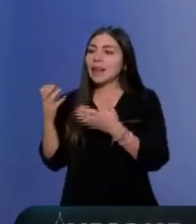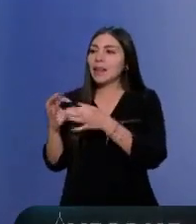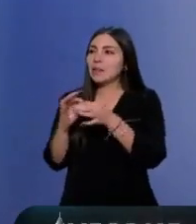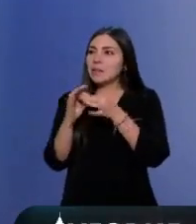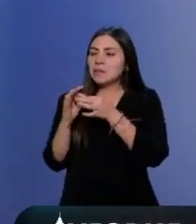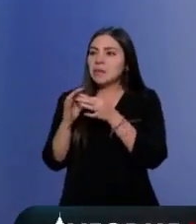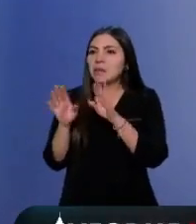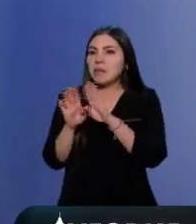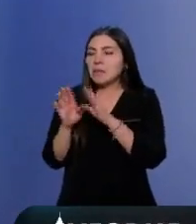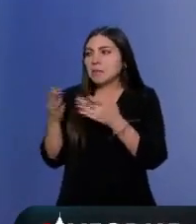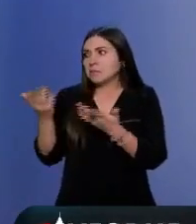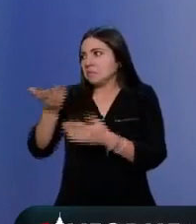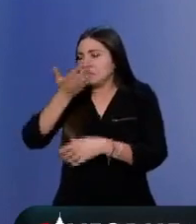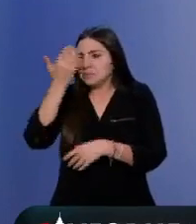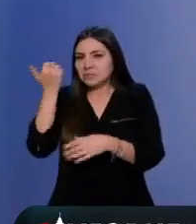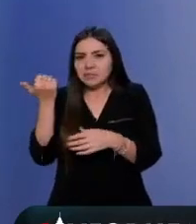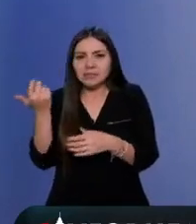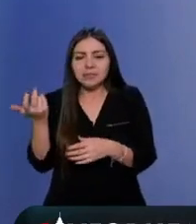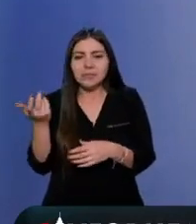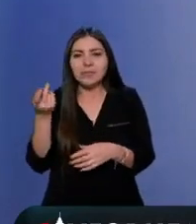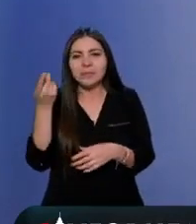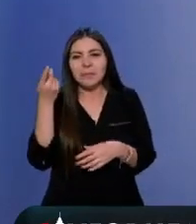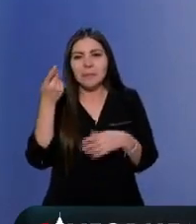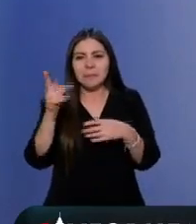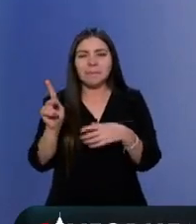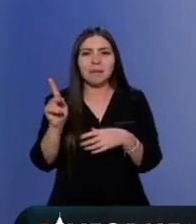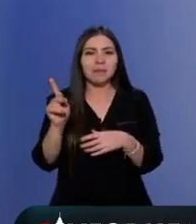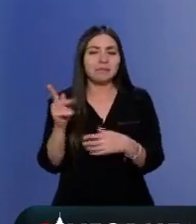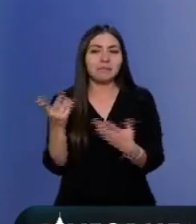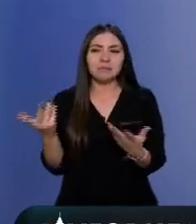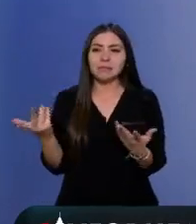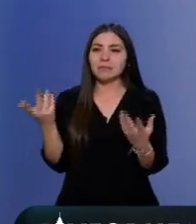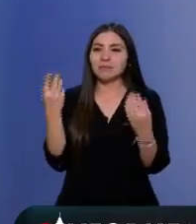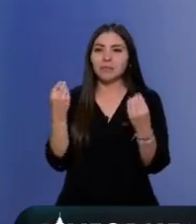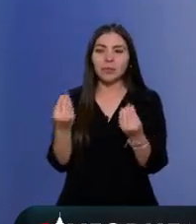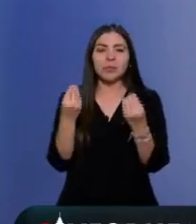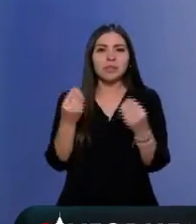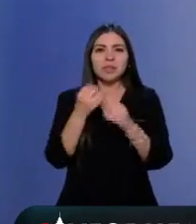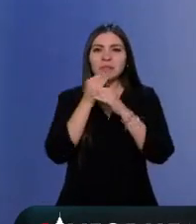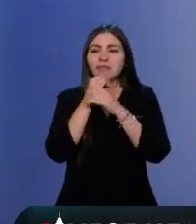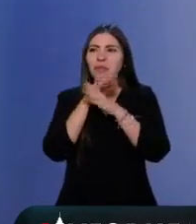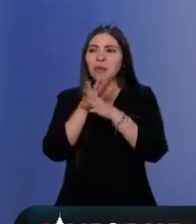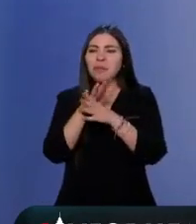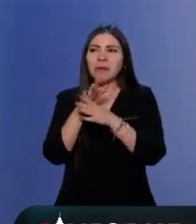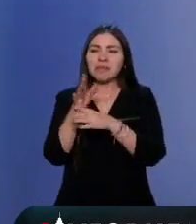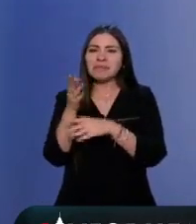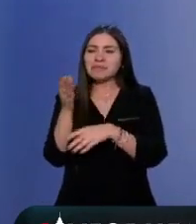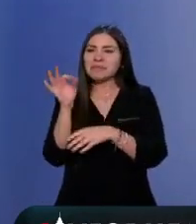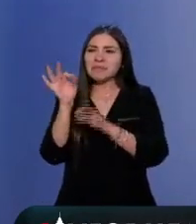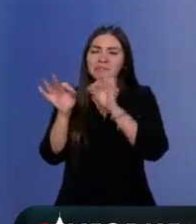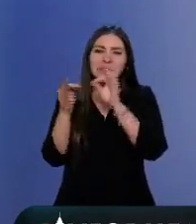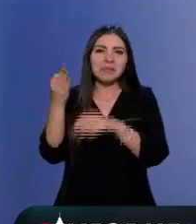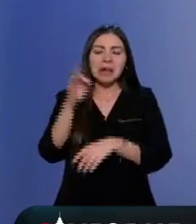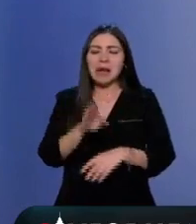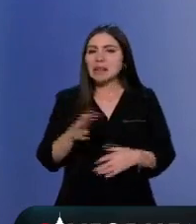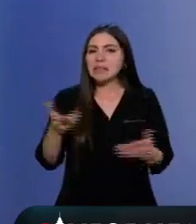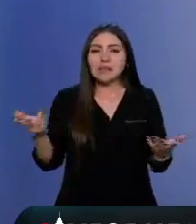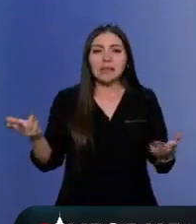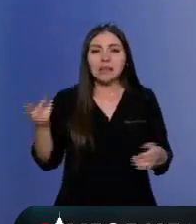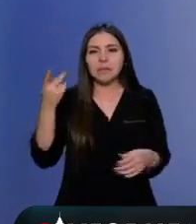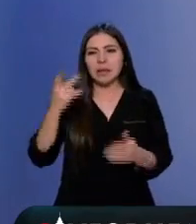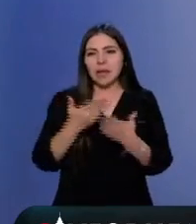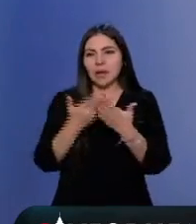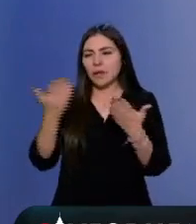pero pues en medio de todo esto, mucha desinformación parecería. Jonathan, que te doy la